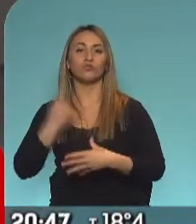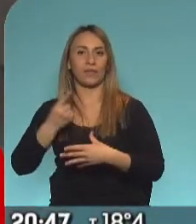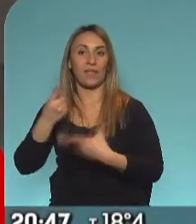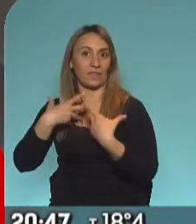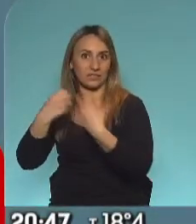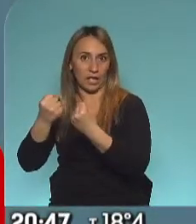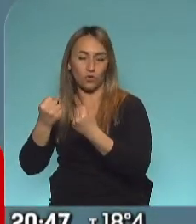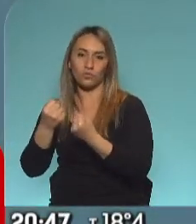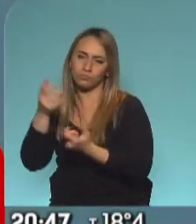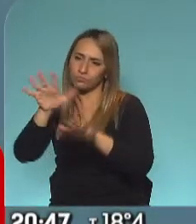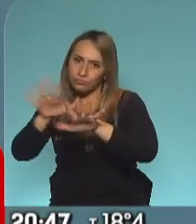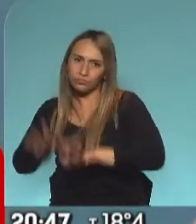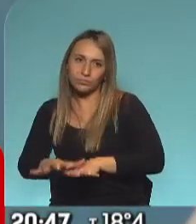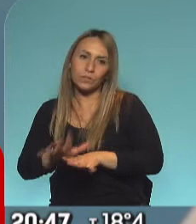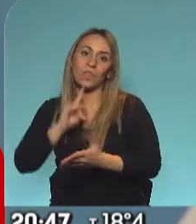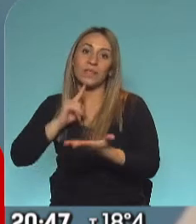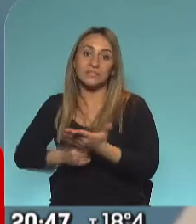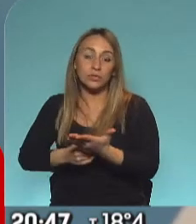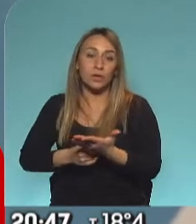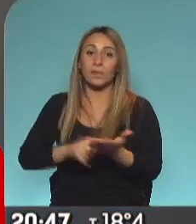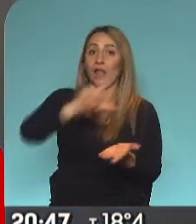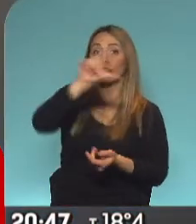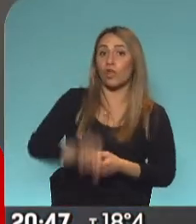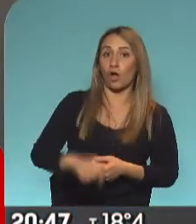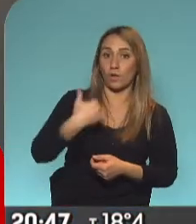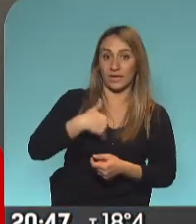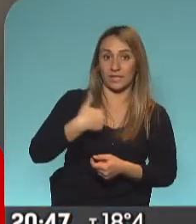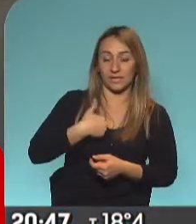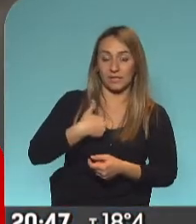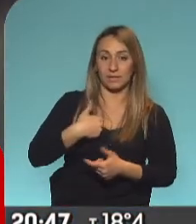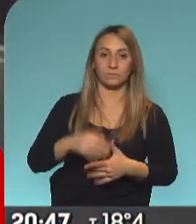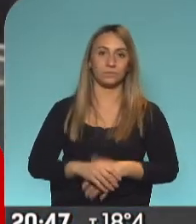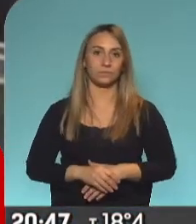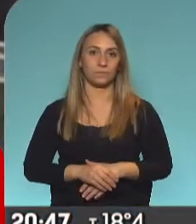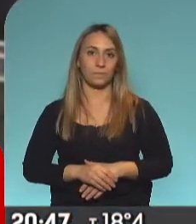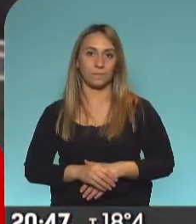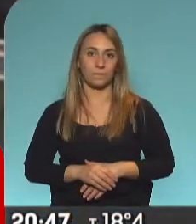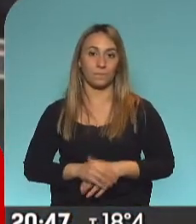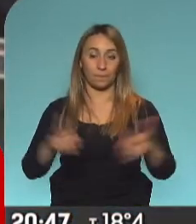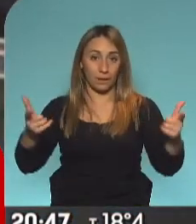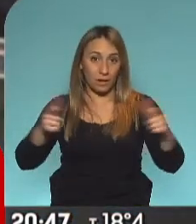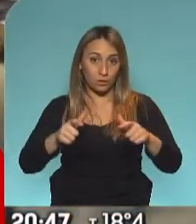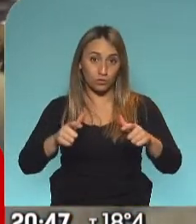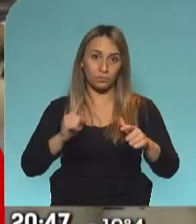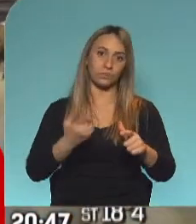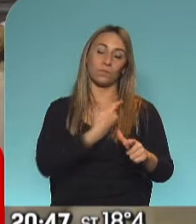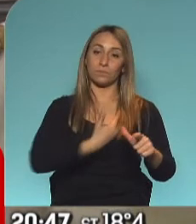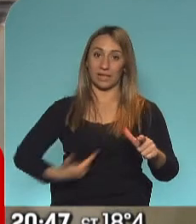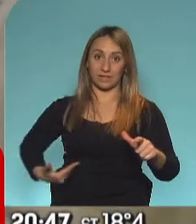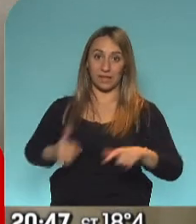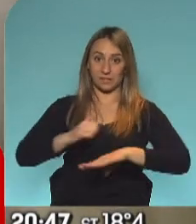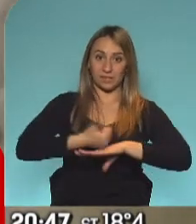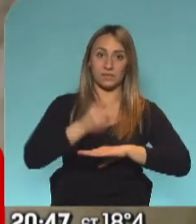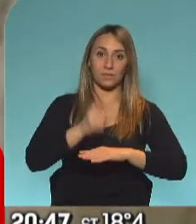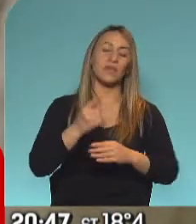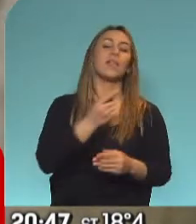sobre políticas a aplicar en todo el país en la actual coyuntura del encuentro con el mandatario participaron el